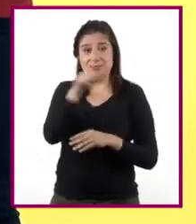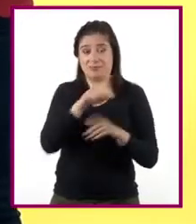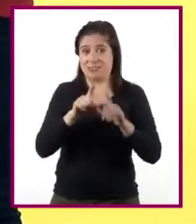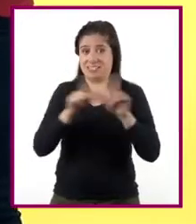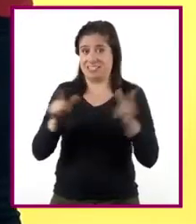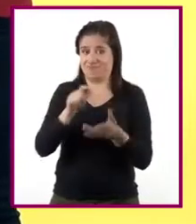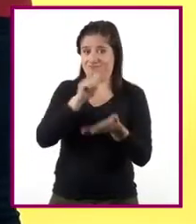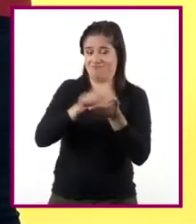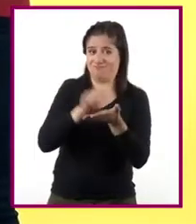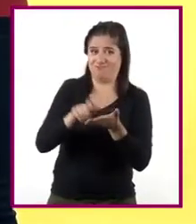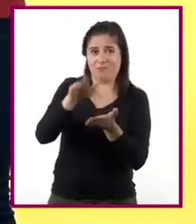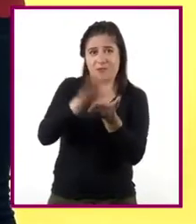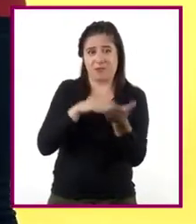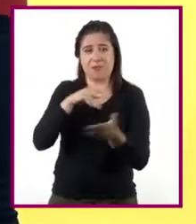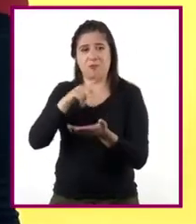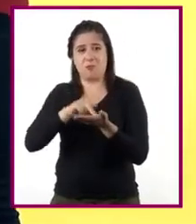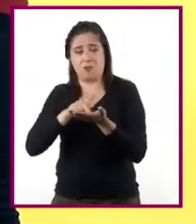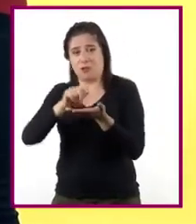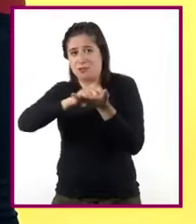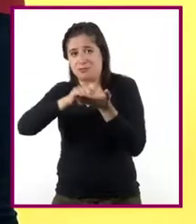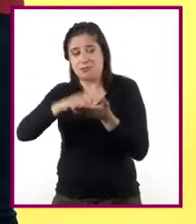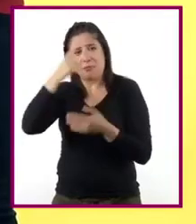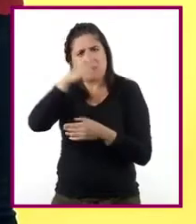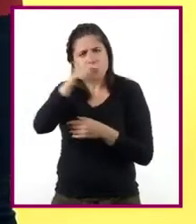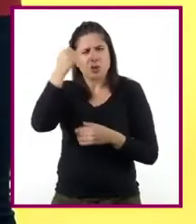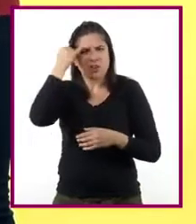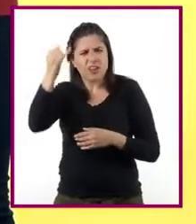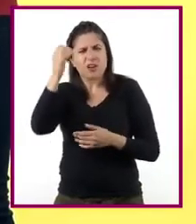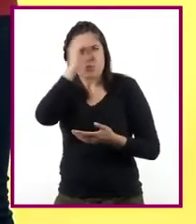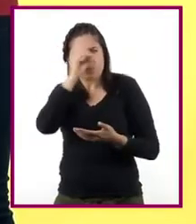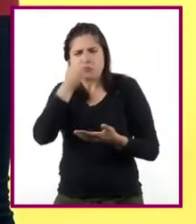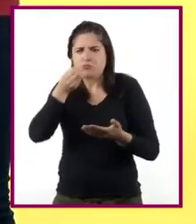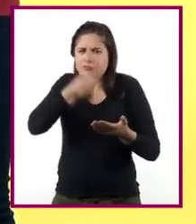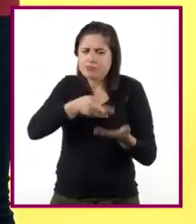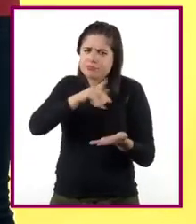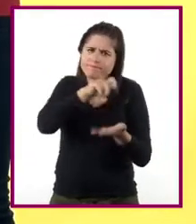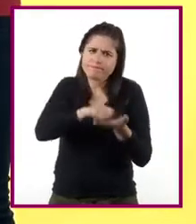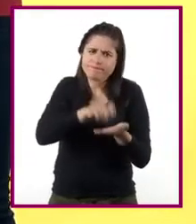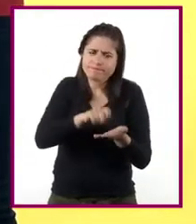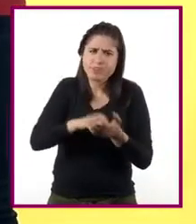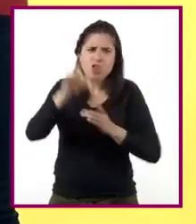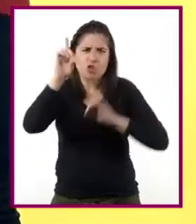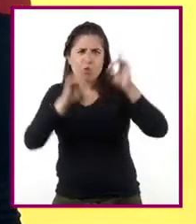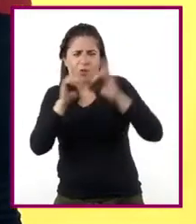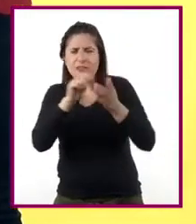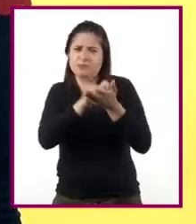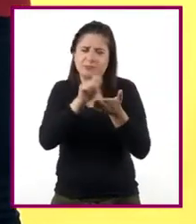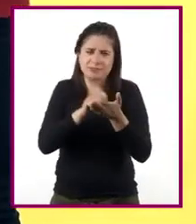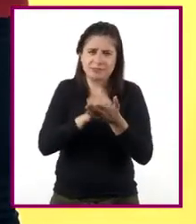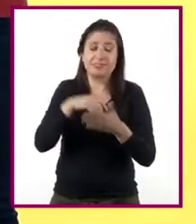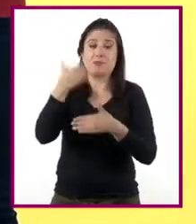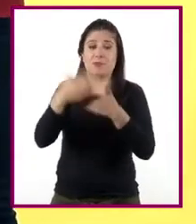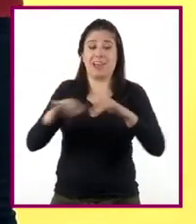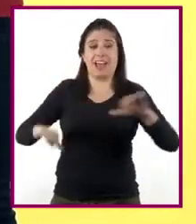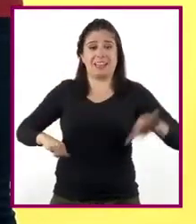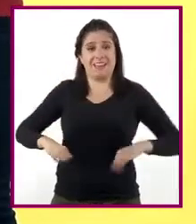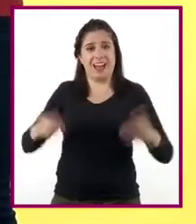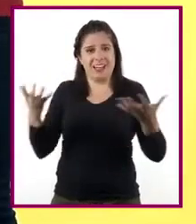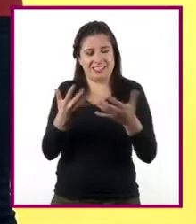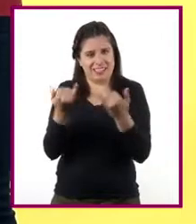y papel para que anoten todas sus ideas y reflexiones y para que realicen las actividades que les indicaremos más